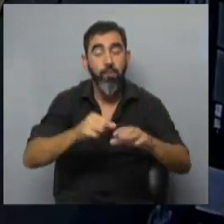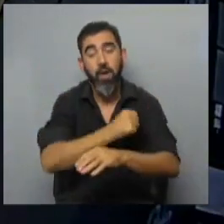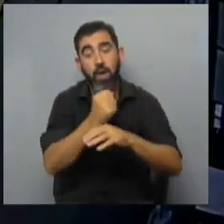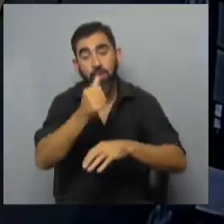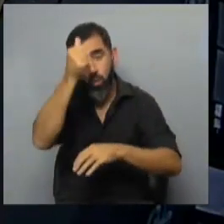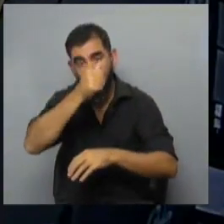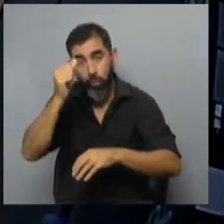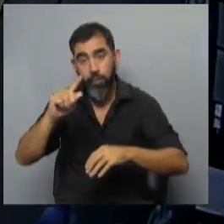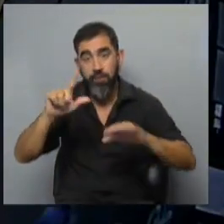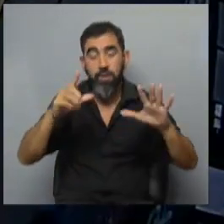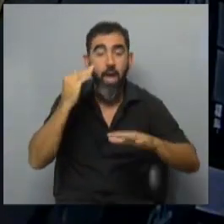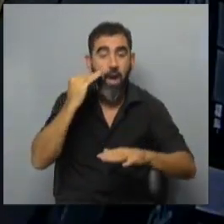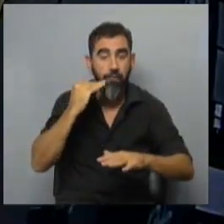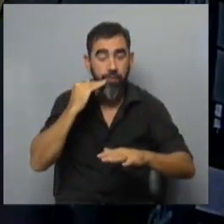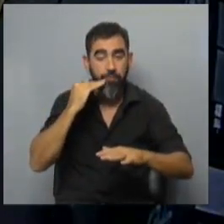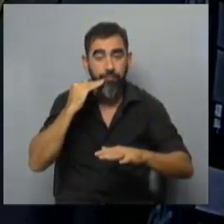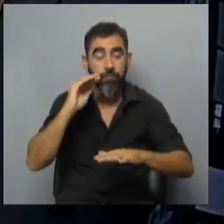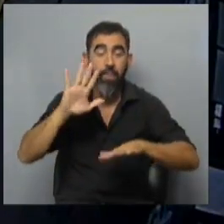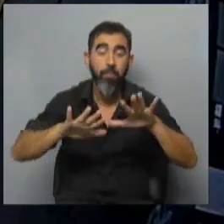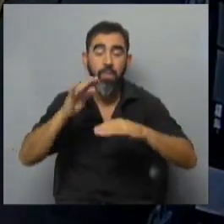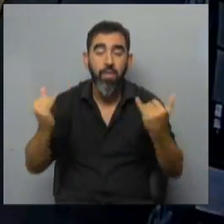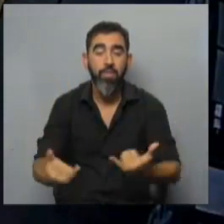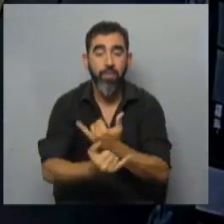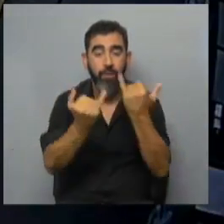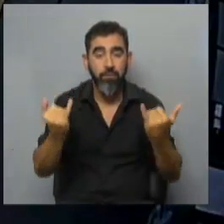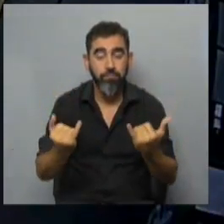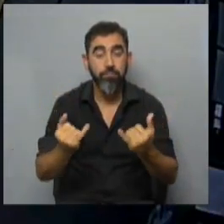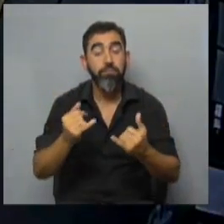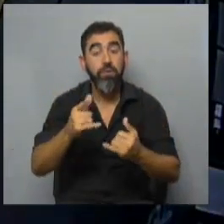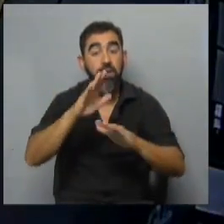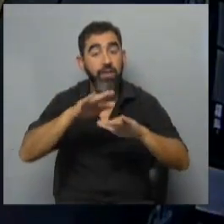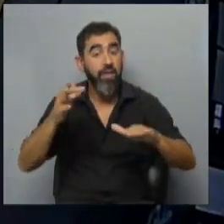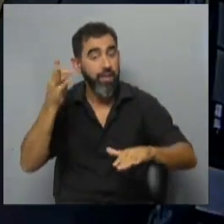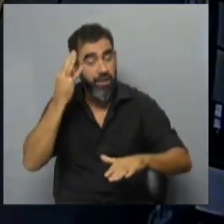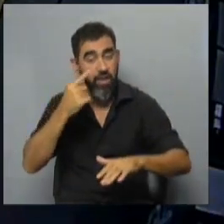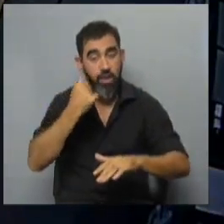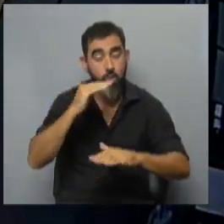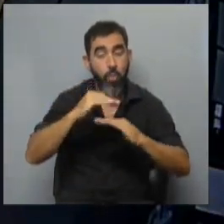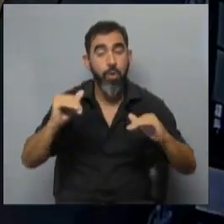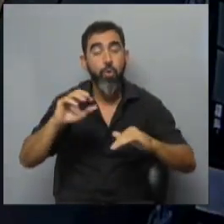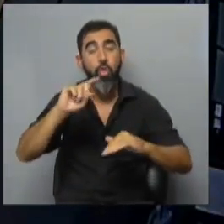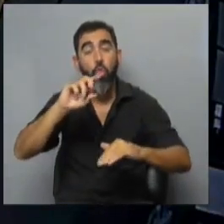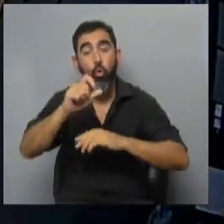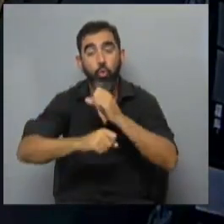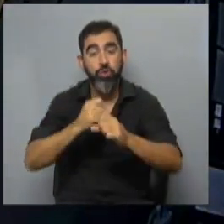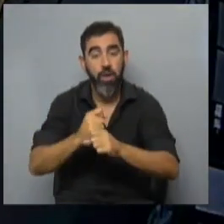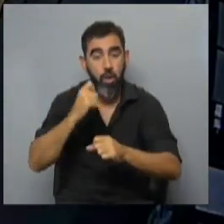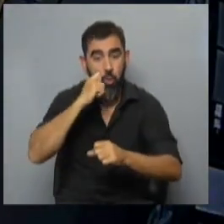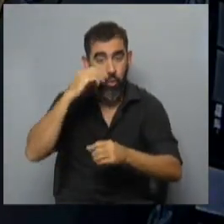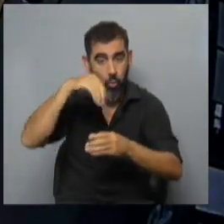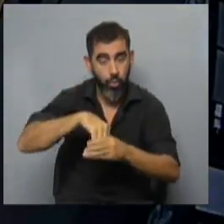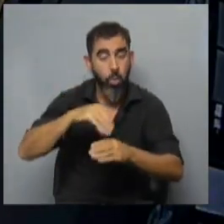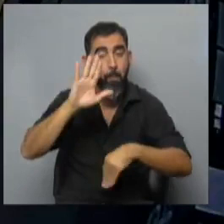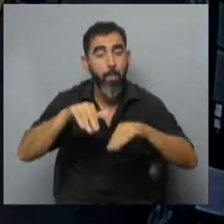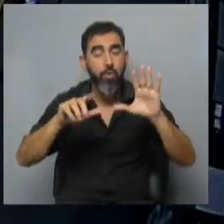domingo 17 de abril agrupadas según el día atención porque niñas y niños menores de 12 años inclusive y los mayores de